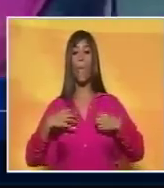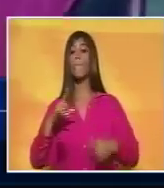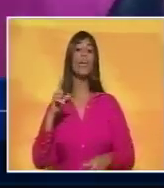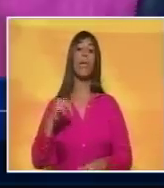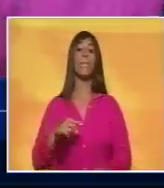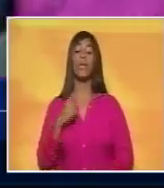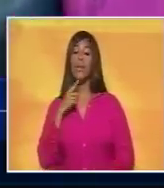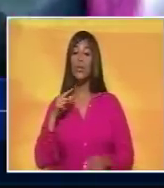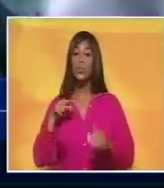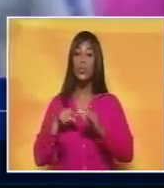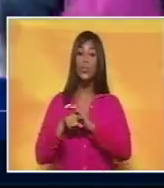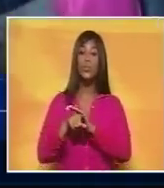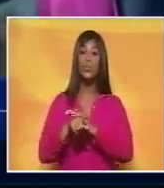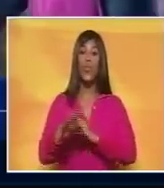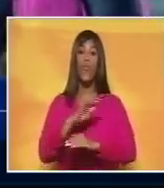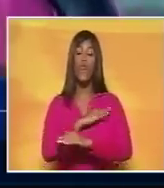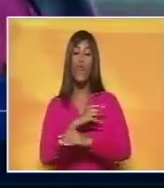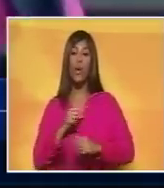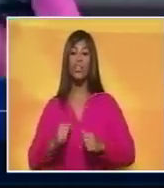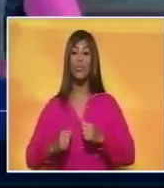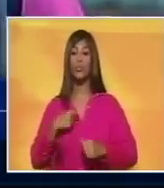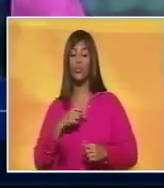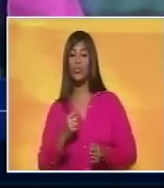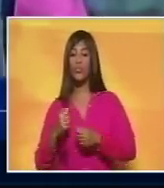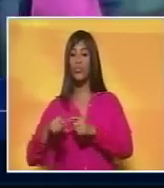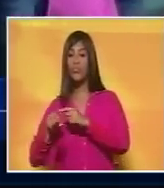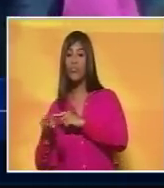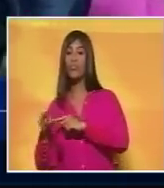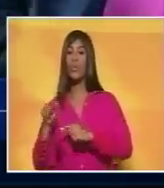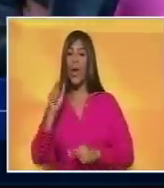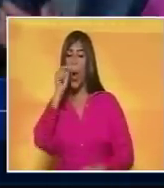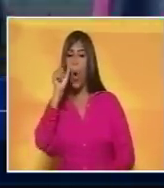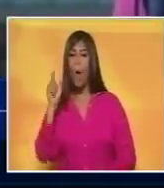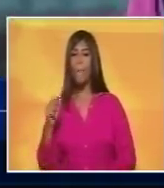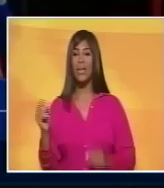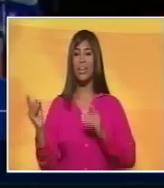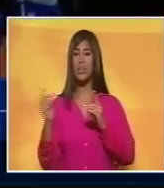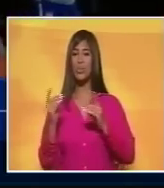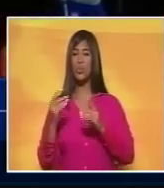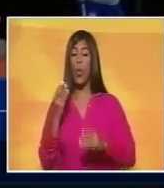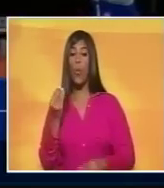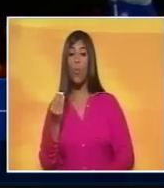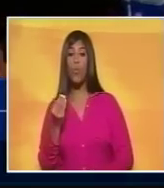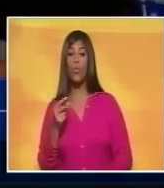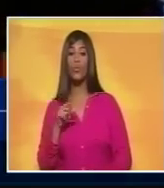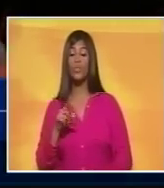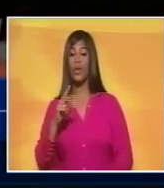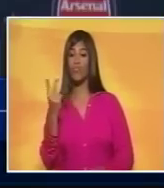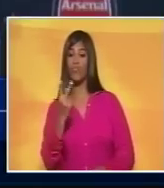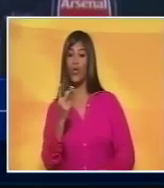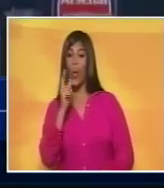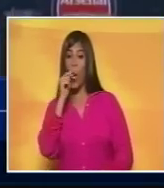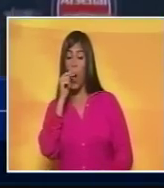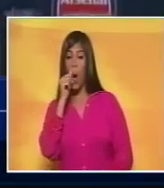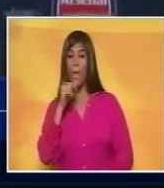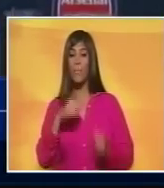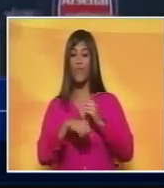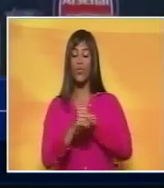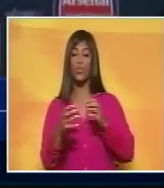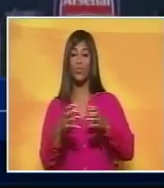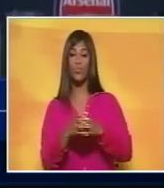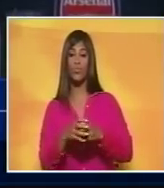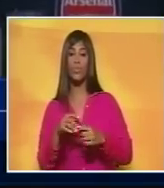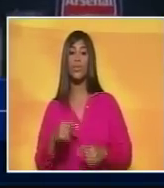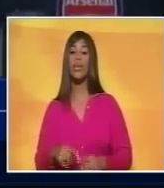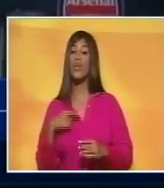Higuaín haciendo una entrada con fuerza excesiva a David Luiz. Discusiones acaloradas precisamente entre Gonzalo Higuaín y Pedro contra el técnico